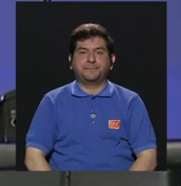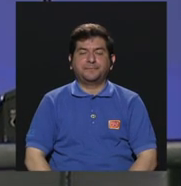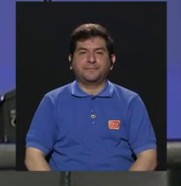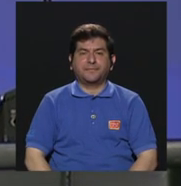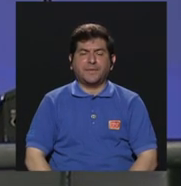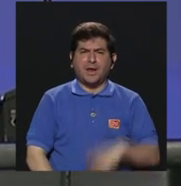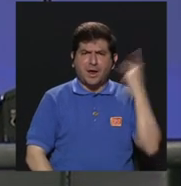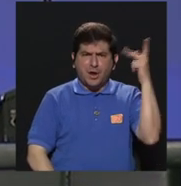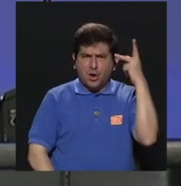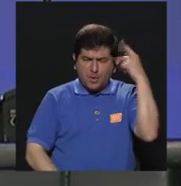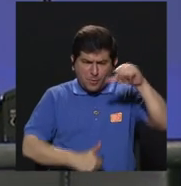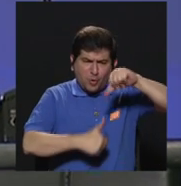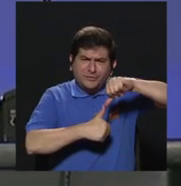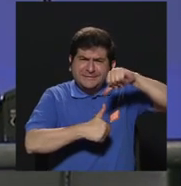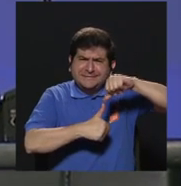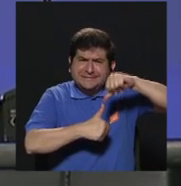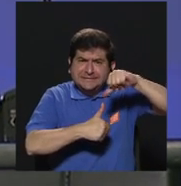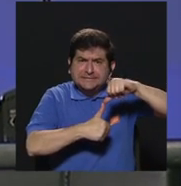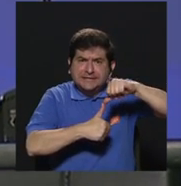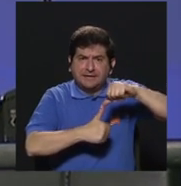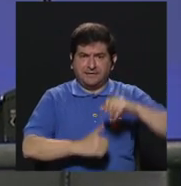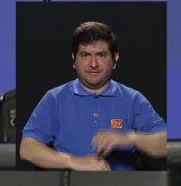Las políticas centroamericanas,